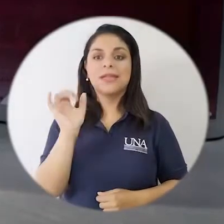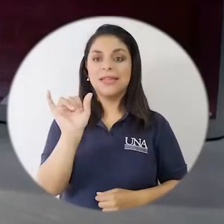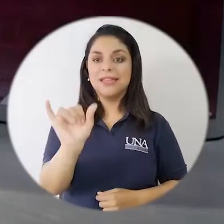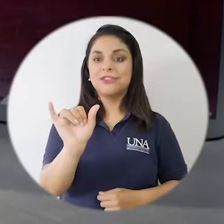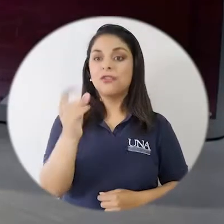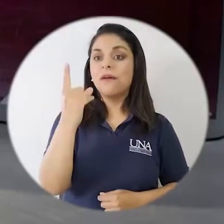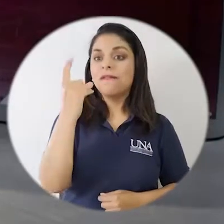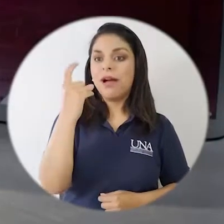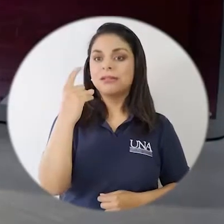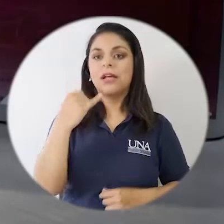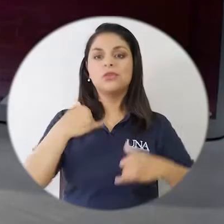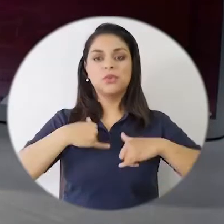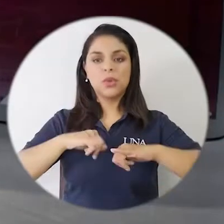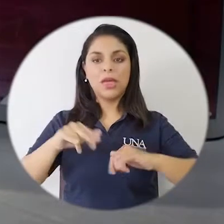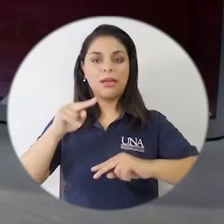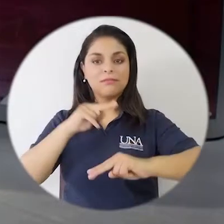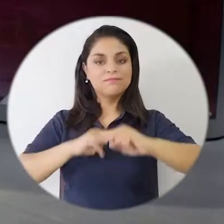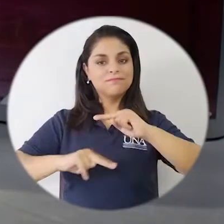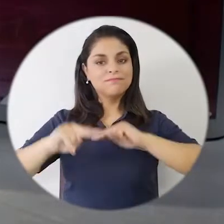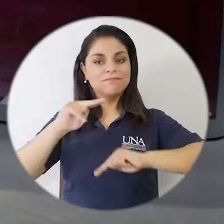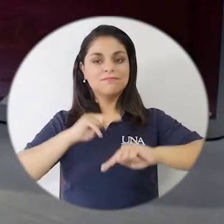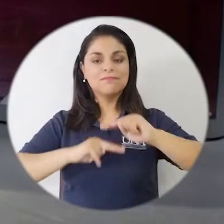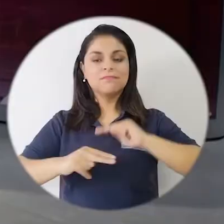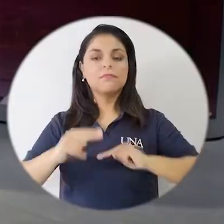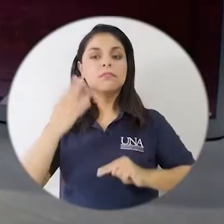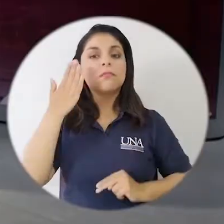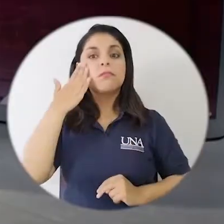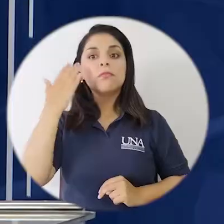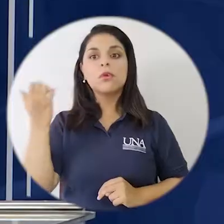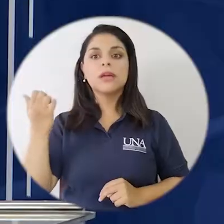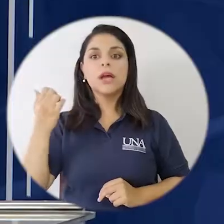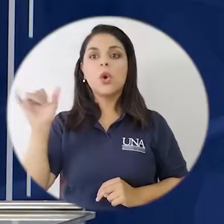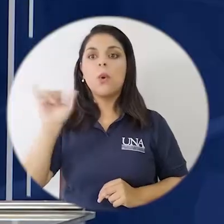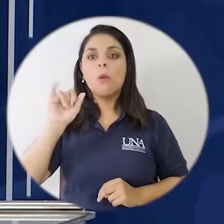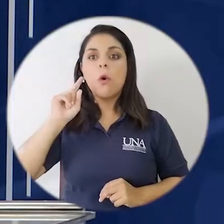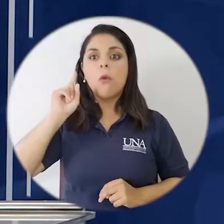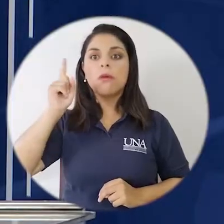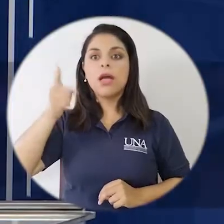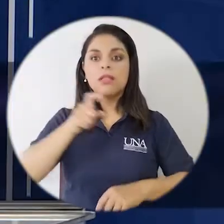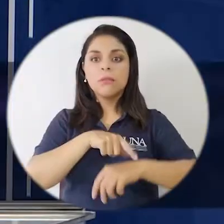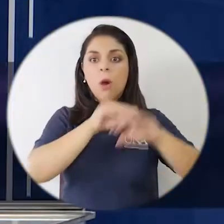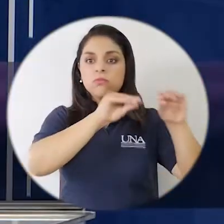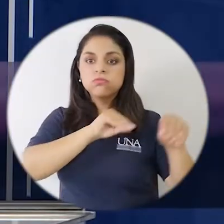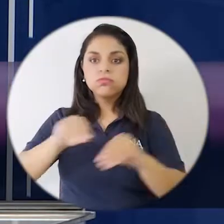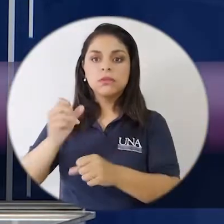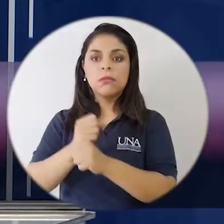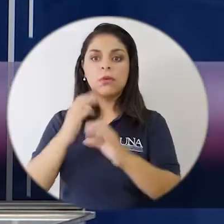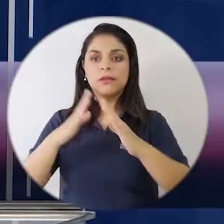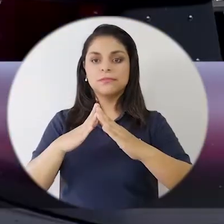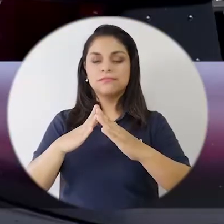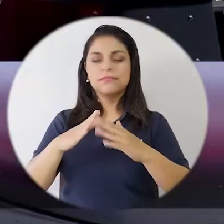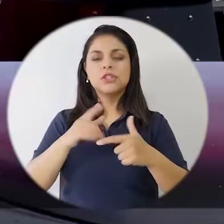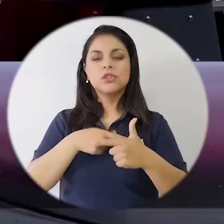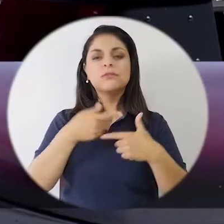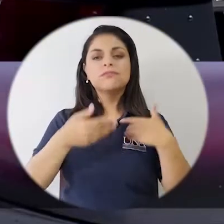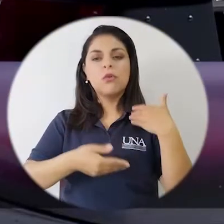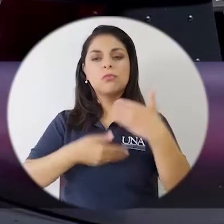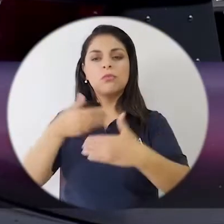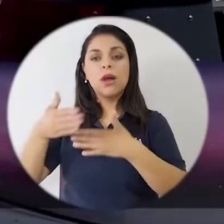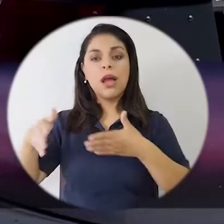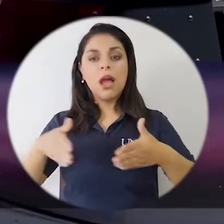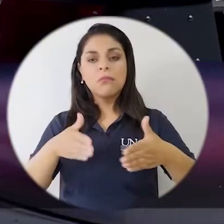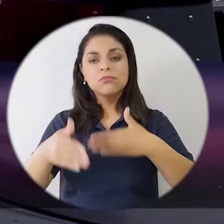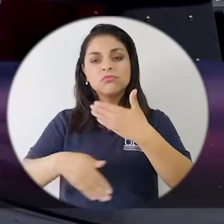nos falta. Es decir, como nos fuimos al teletrabajo, hemos ido aprendiendo en el camino muchas